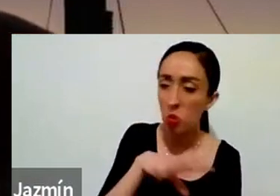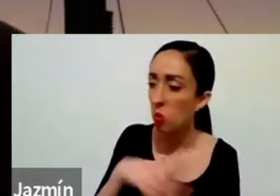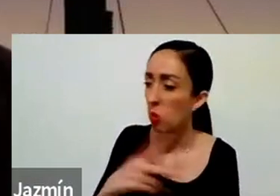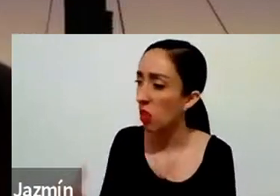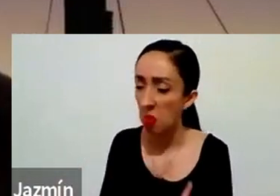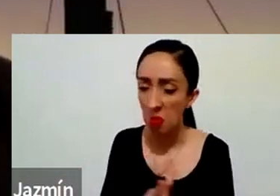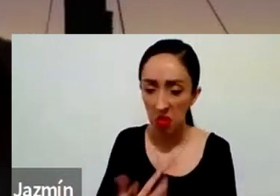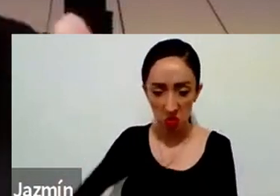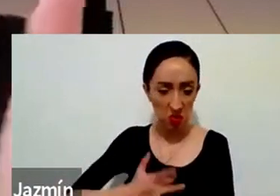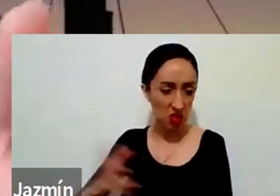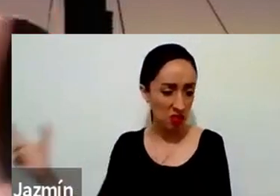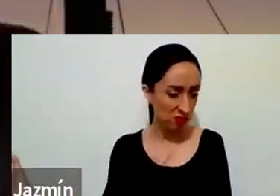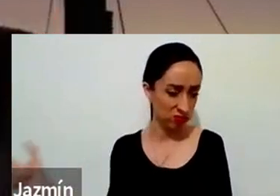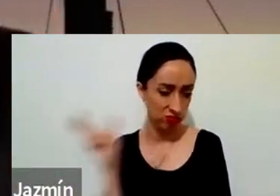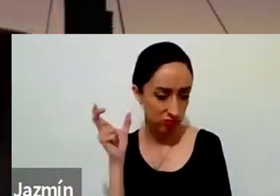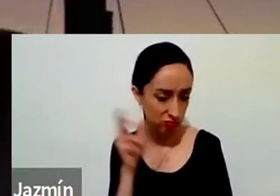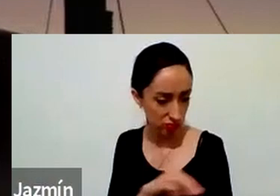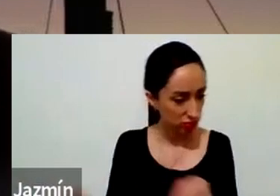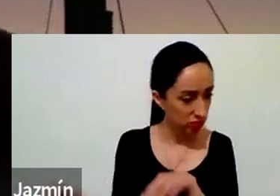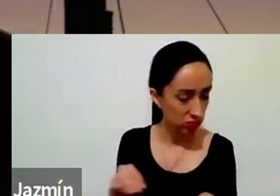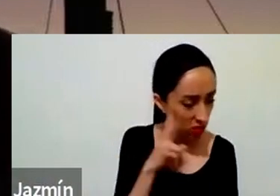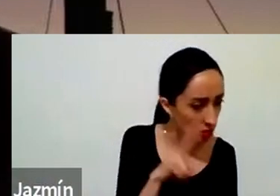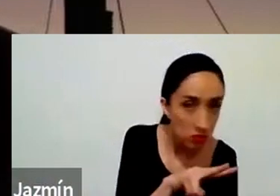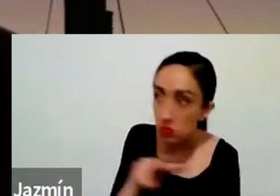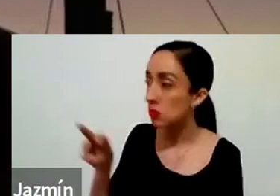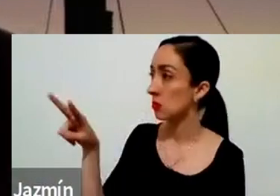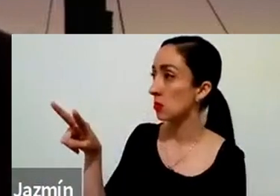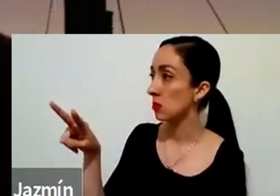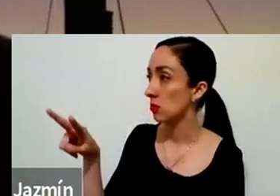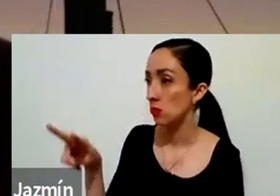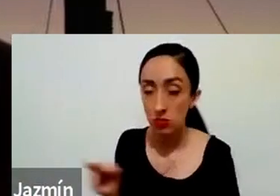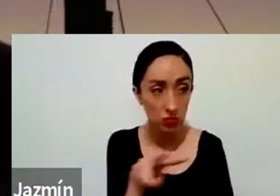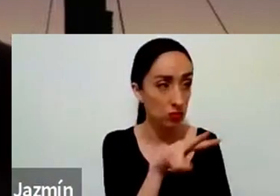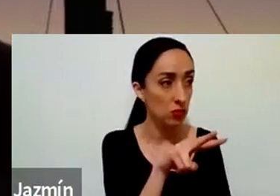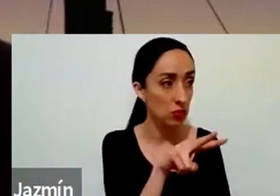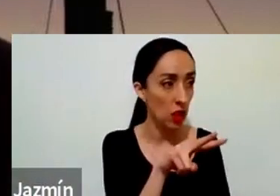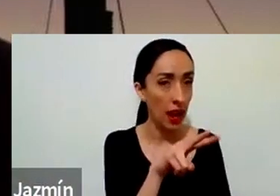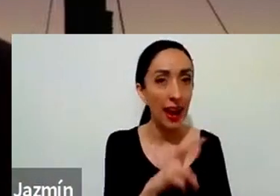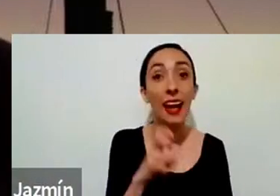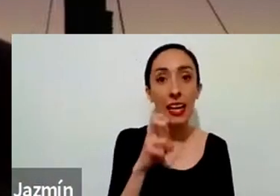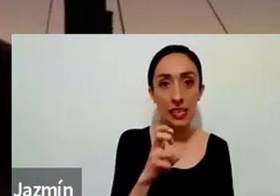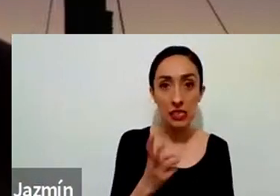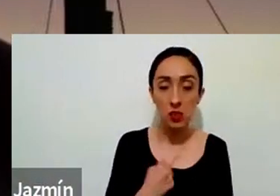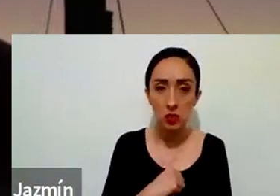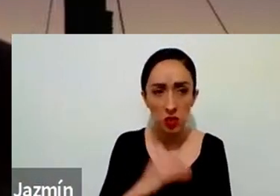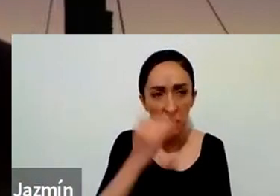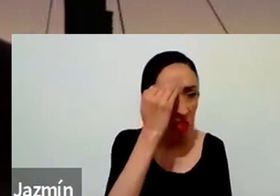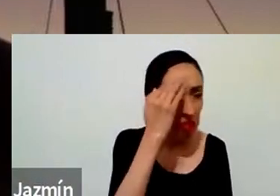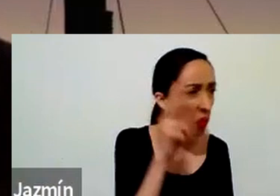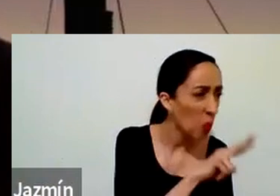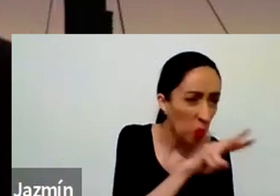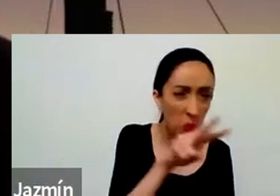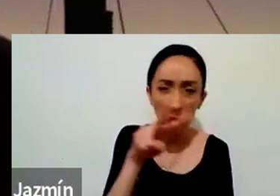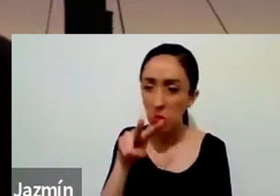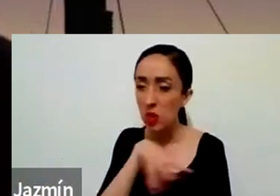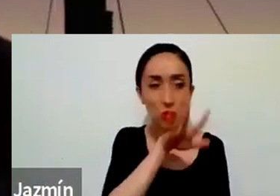Pero en este caso, hermanos y hermanas, si se fijan, Dios conoce a Moisés por su nombre.